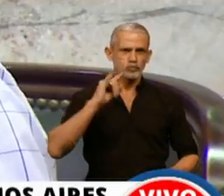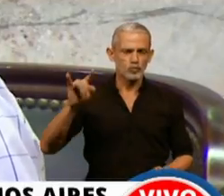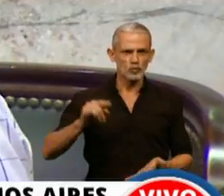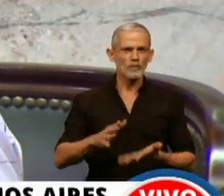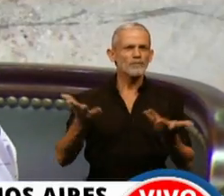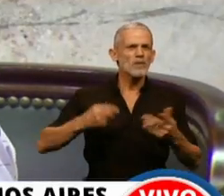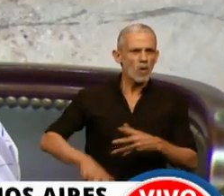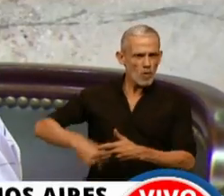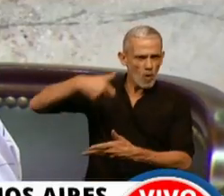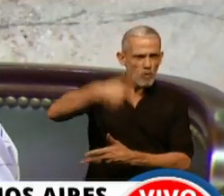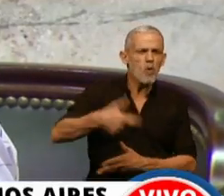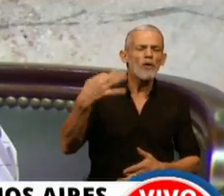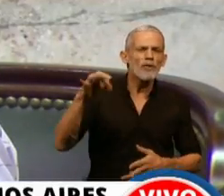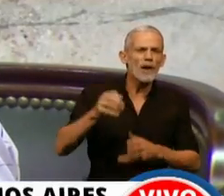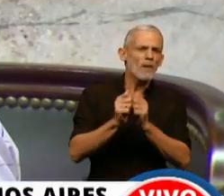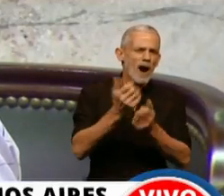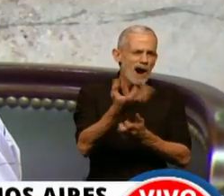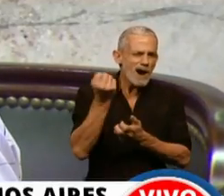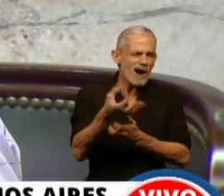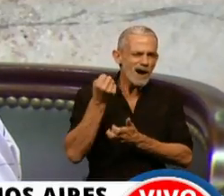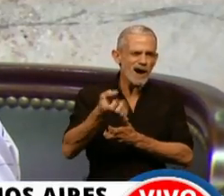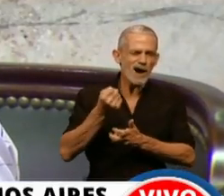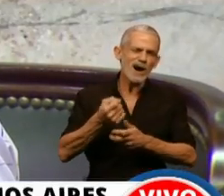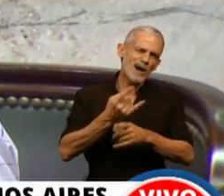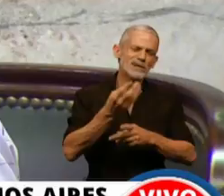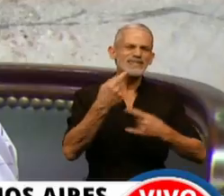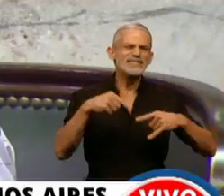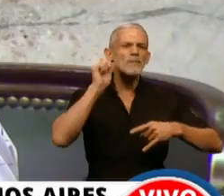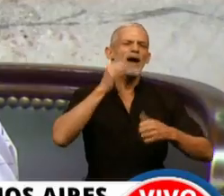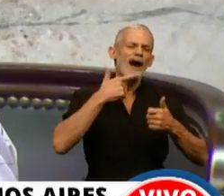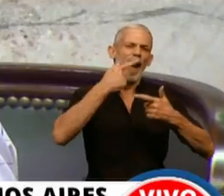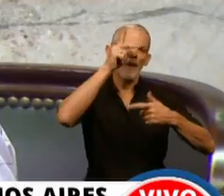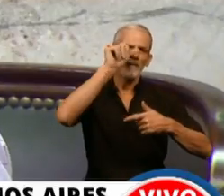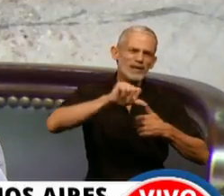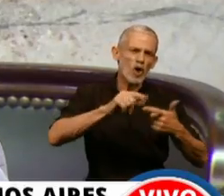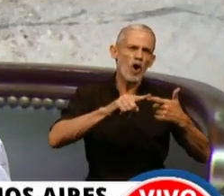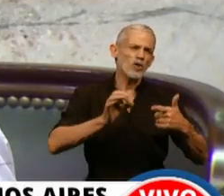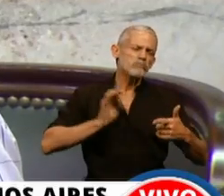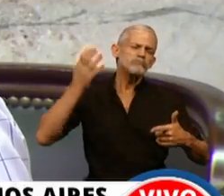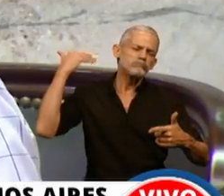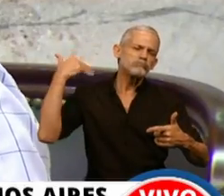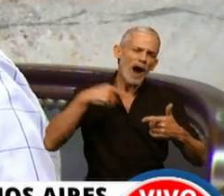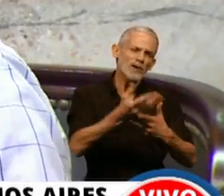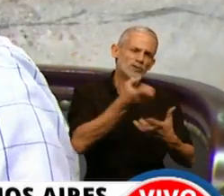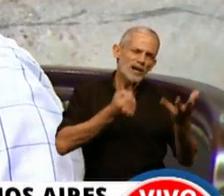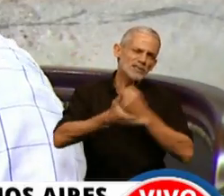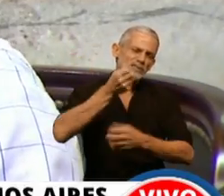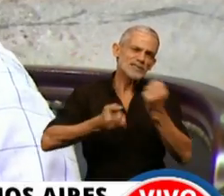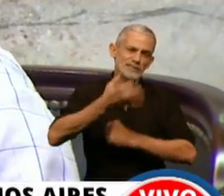de su bolsillo que vienen saqueando nuestro gas y petróleo desde hace décadas